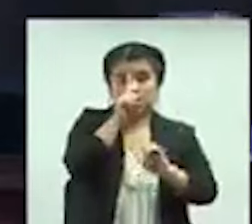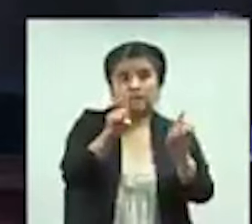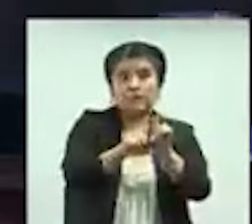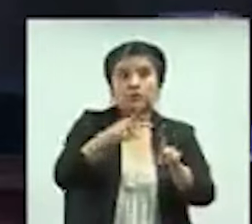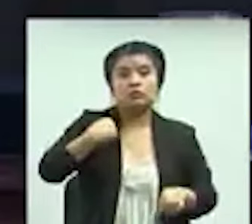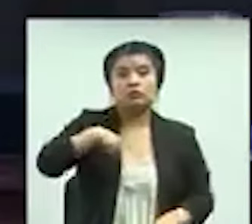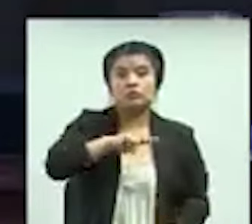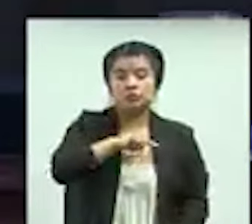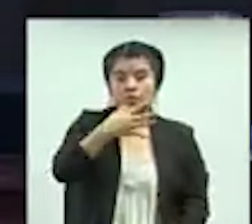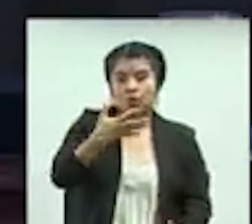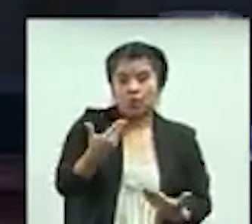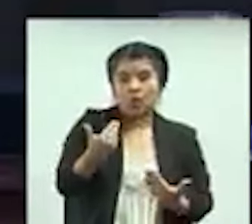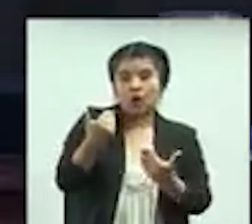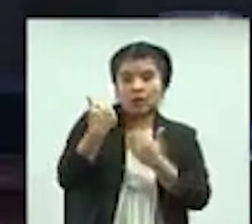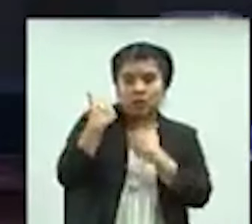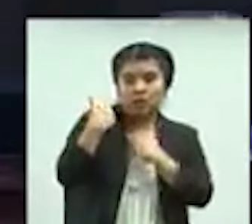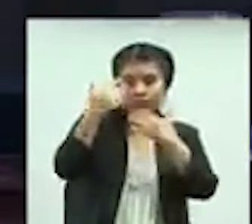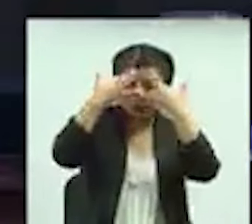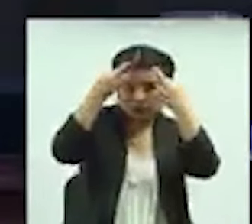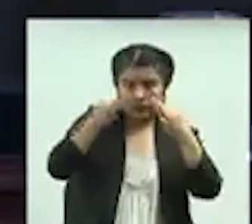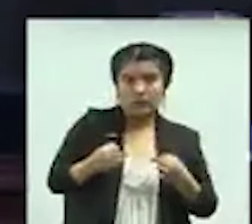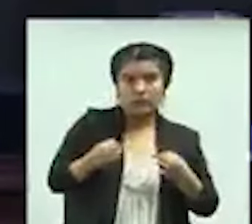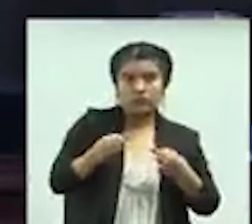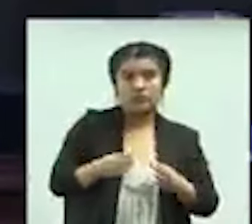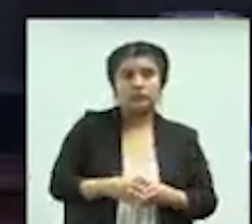estaremos tomando nuestras decisiones.